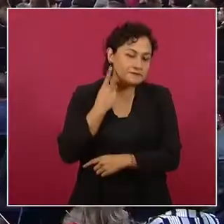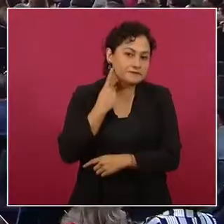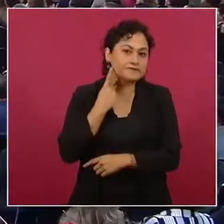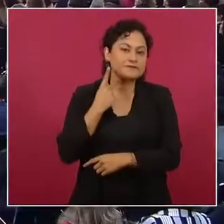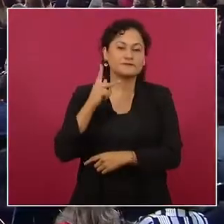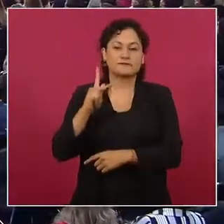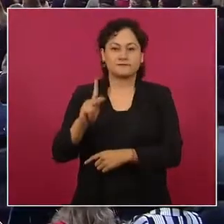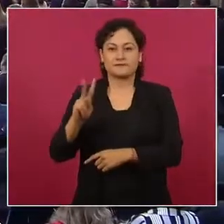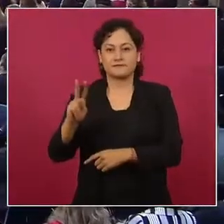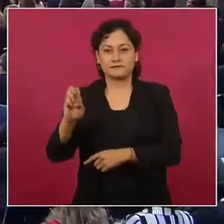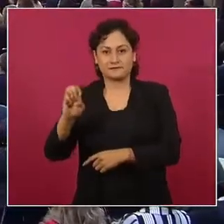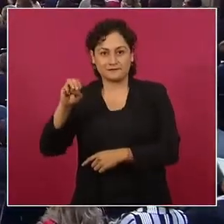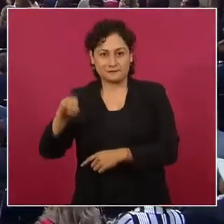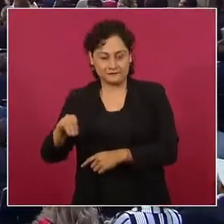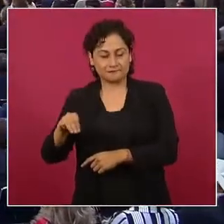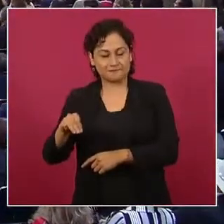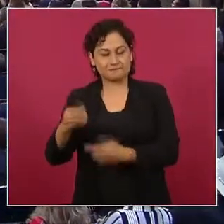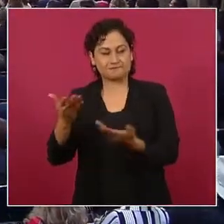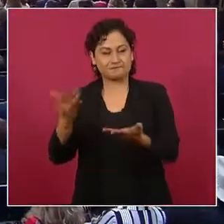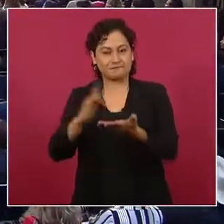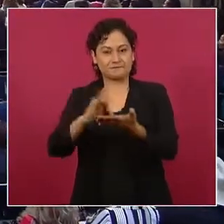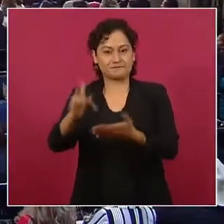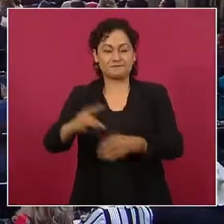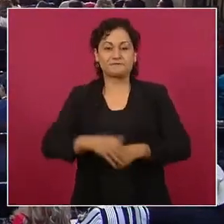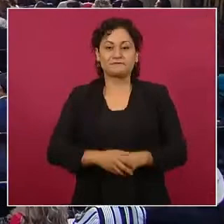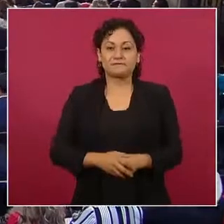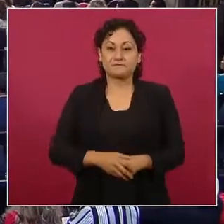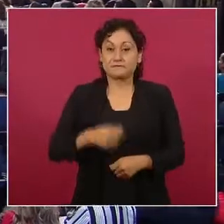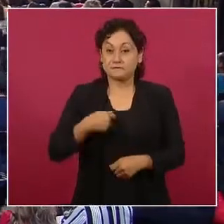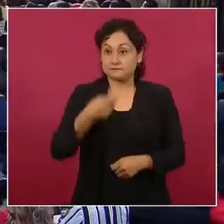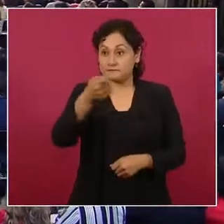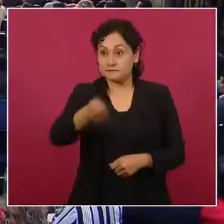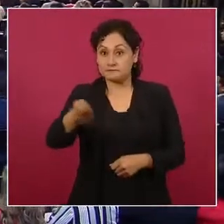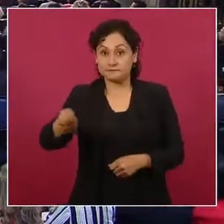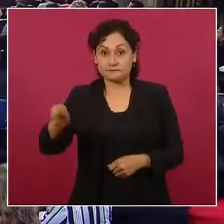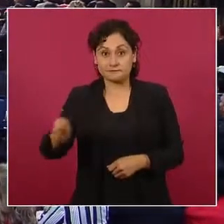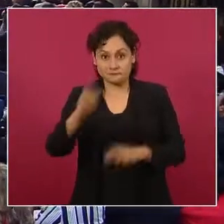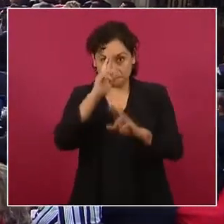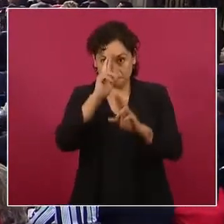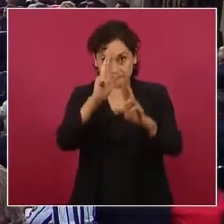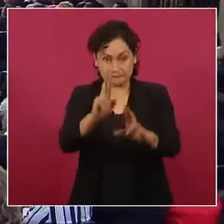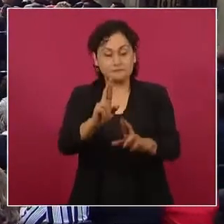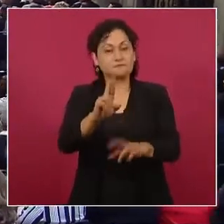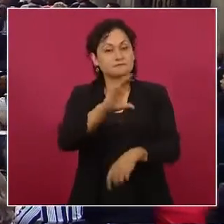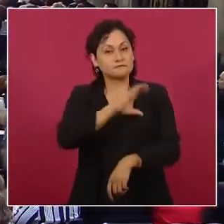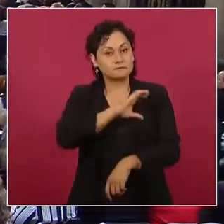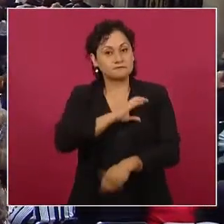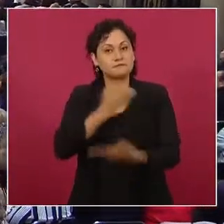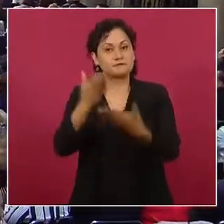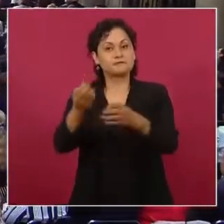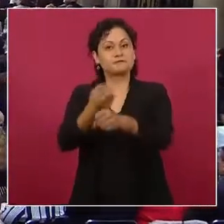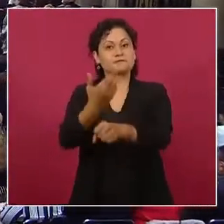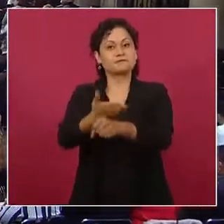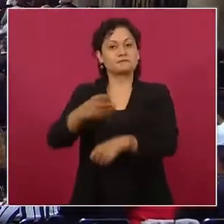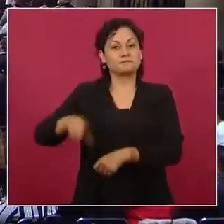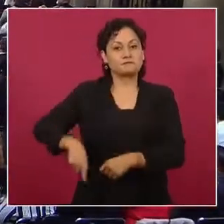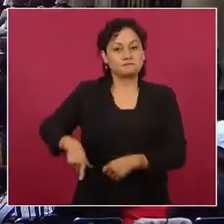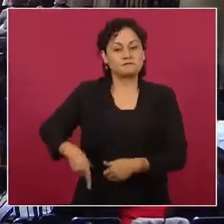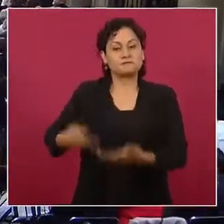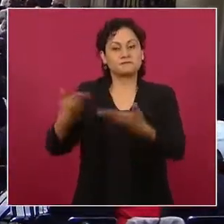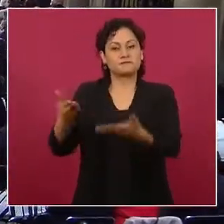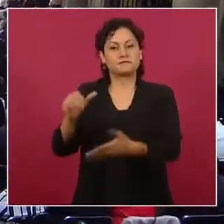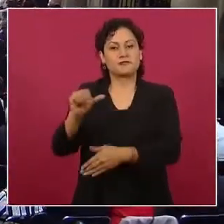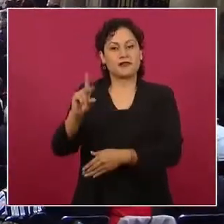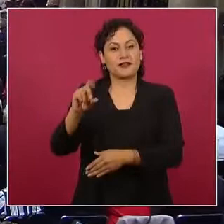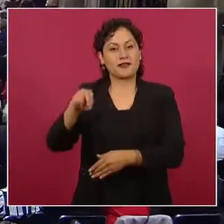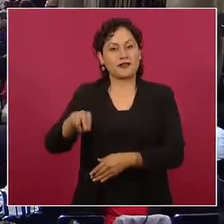Diputados. Saludar con respeto y afecto al secretario de Gobernación, compañero y amigo Adán Augusto